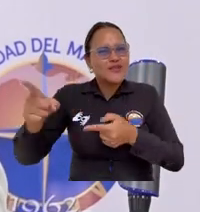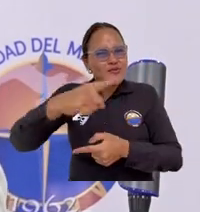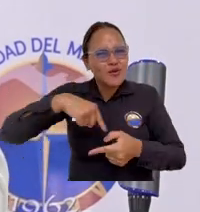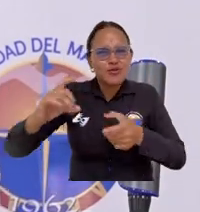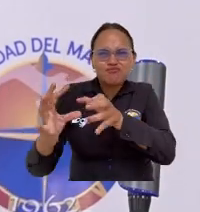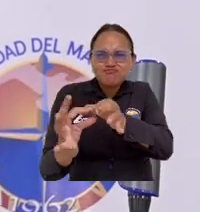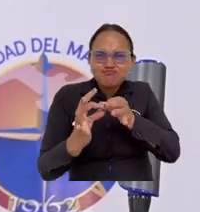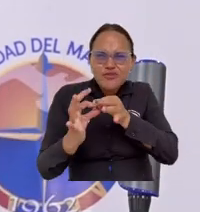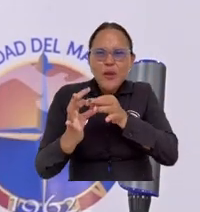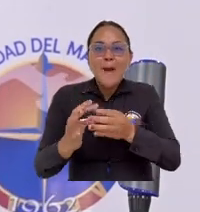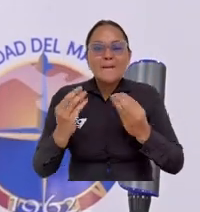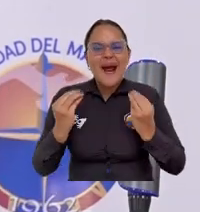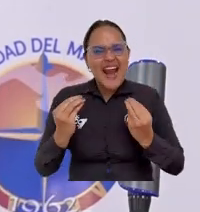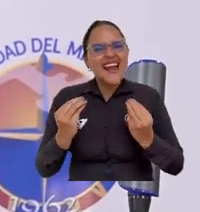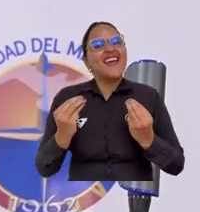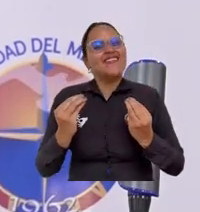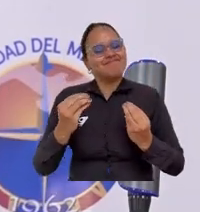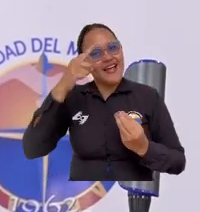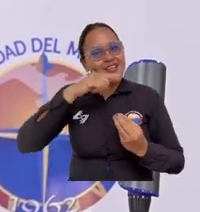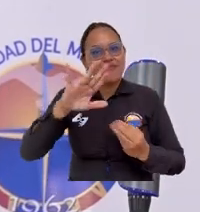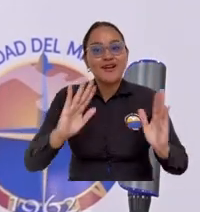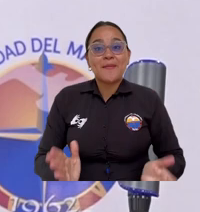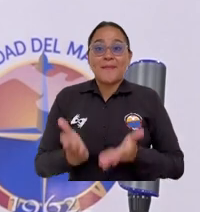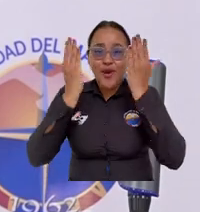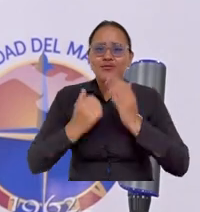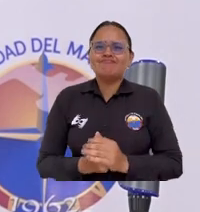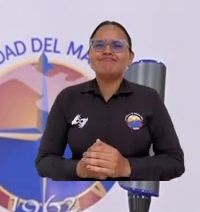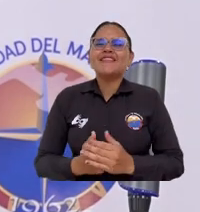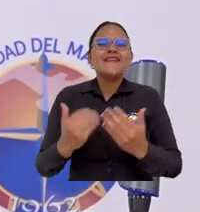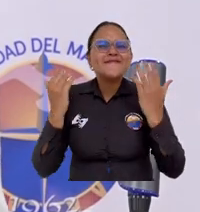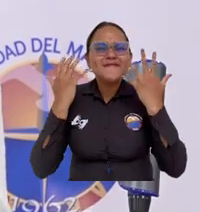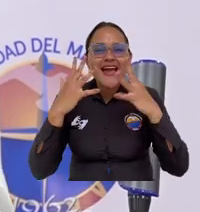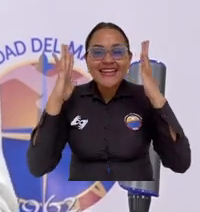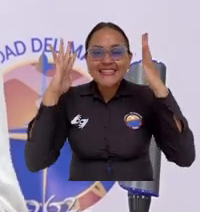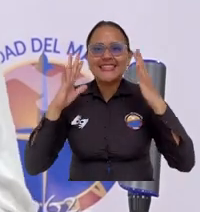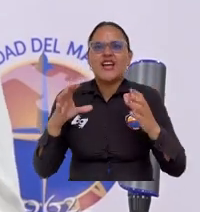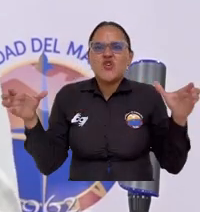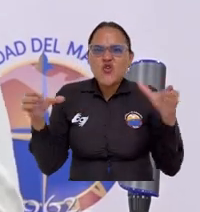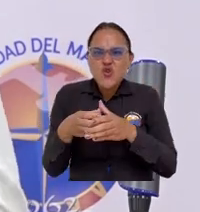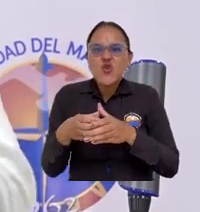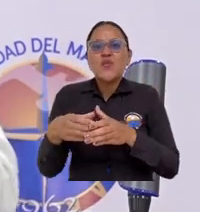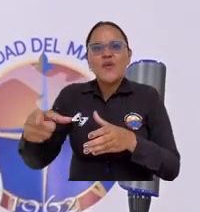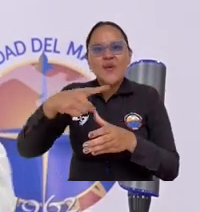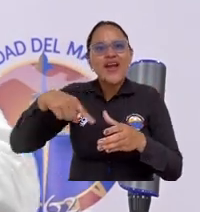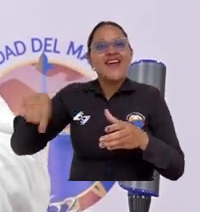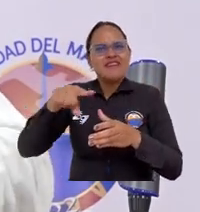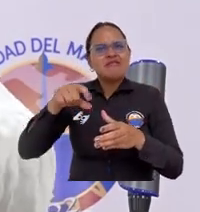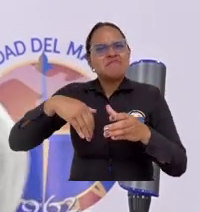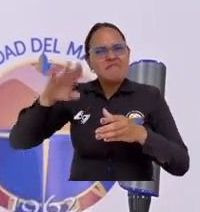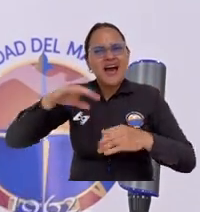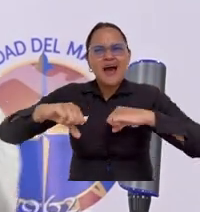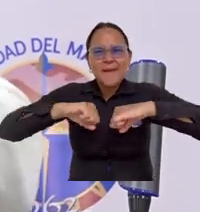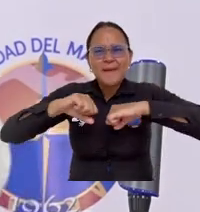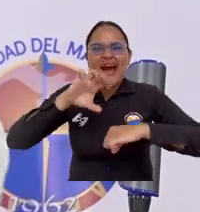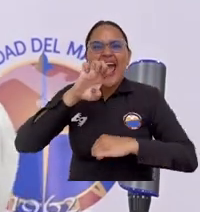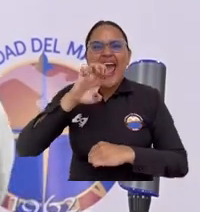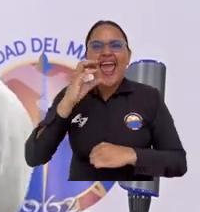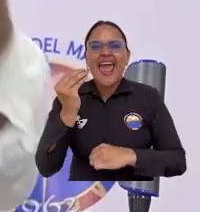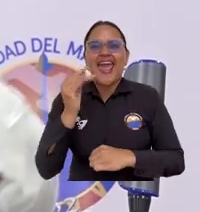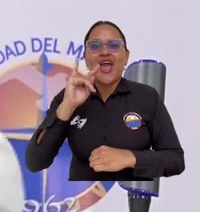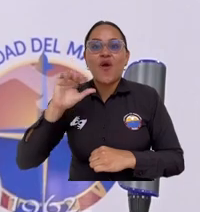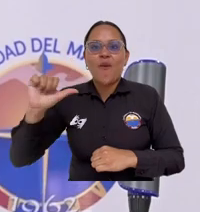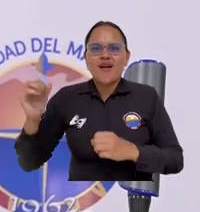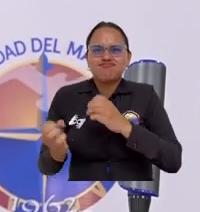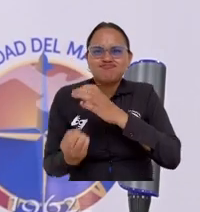la ciudad, sé que ustedes van a ser un aliado valioso. Felicitaciones a los promotores, creadores de ECUA, que no sean 10, que en los próximos 10,